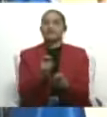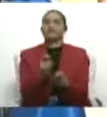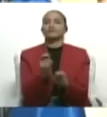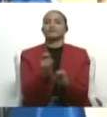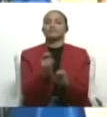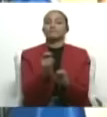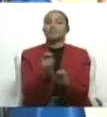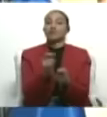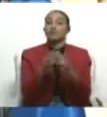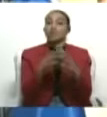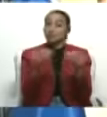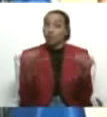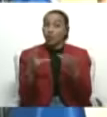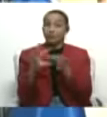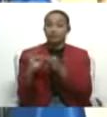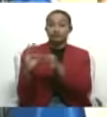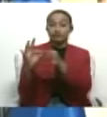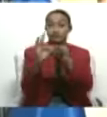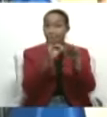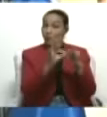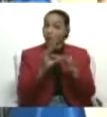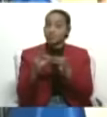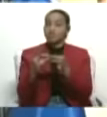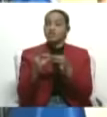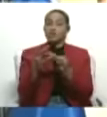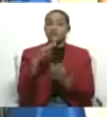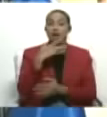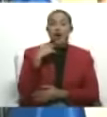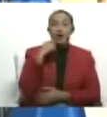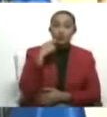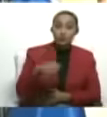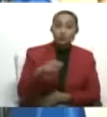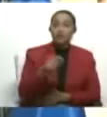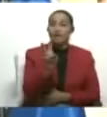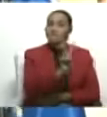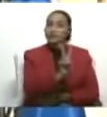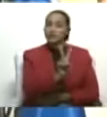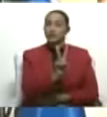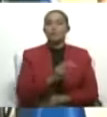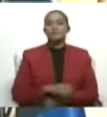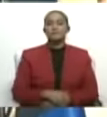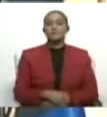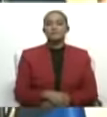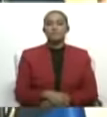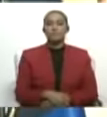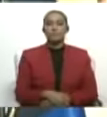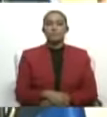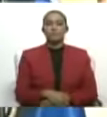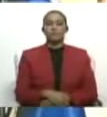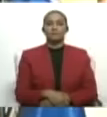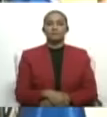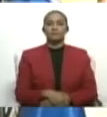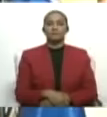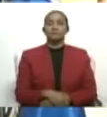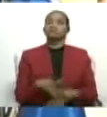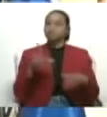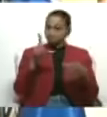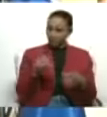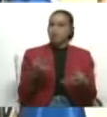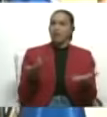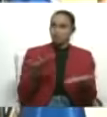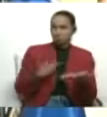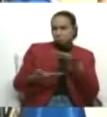practicadas por Washington y sus satélites en muchas ocasiones, y consideramos nuestra cooperación en